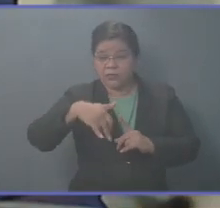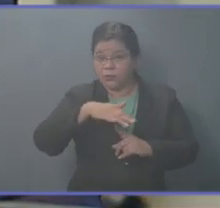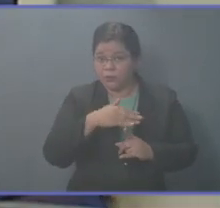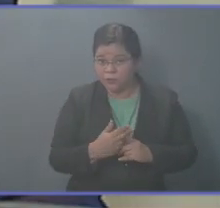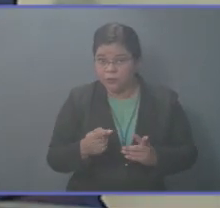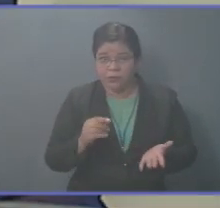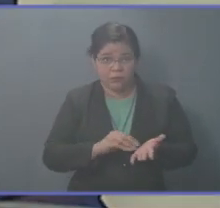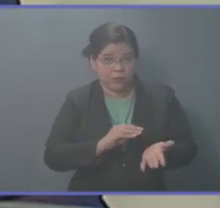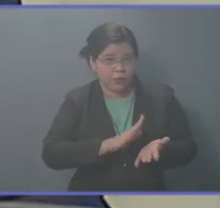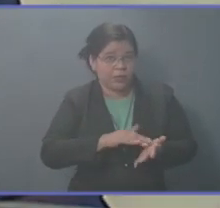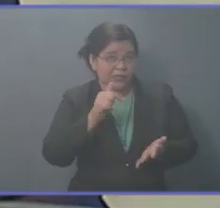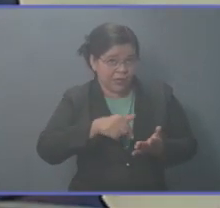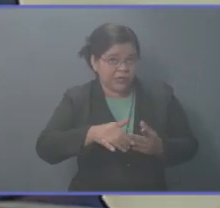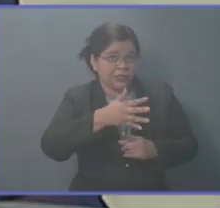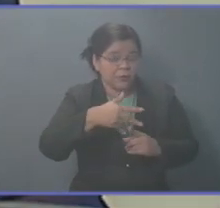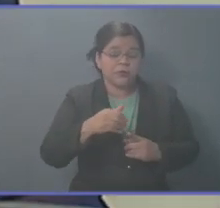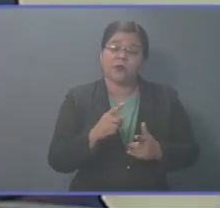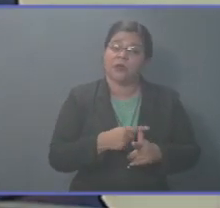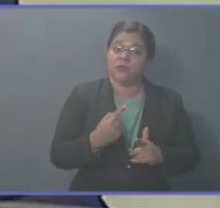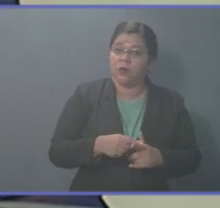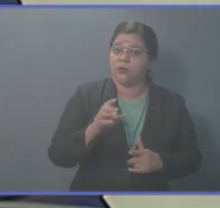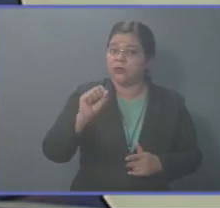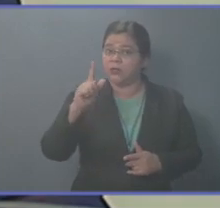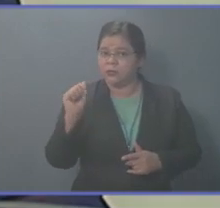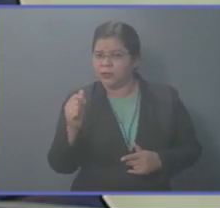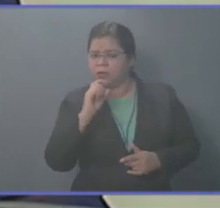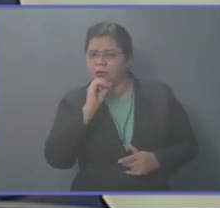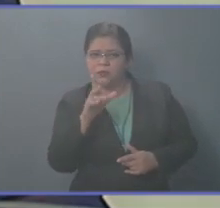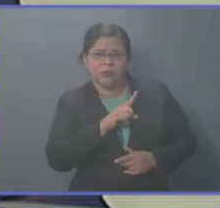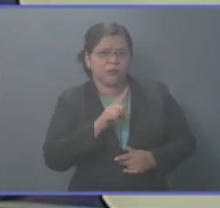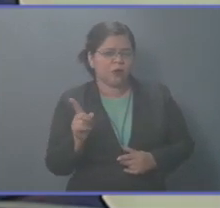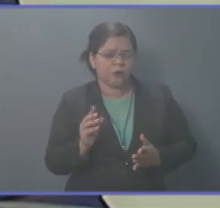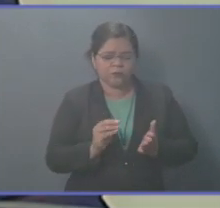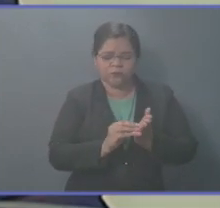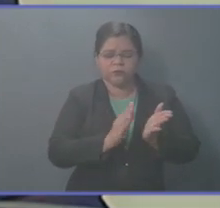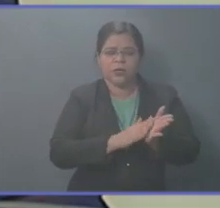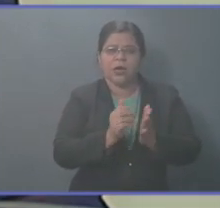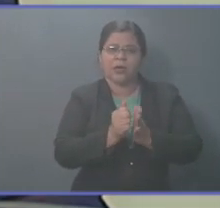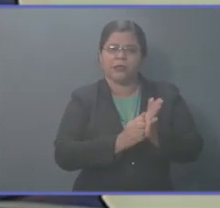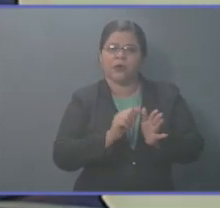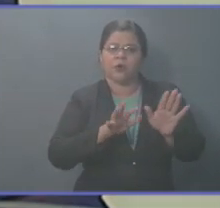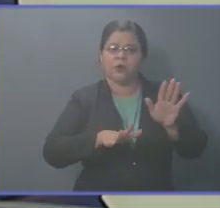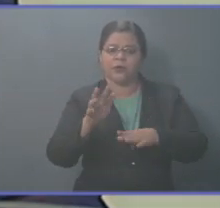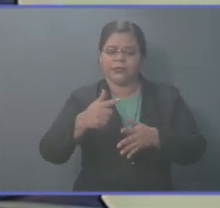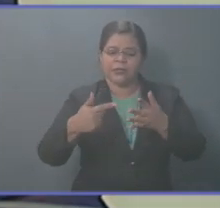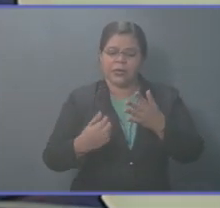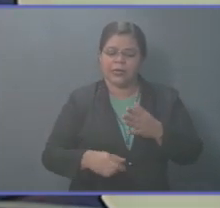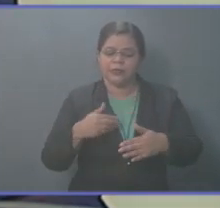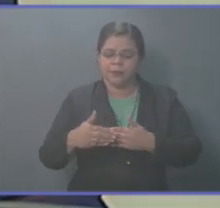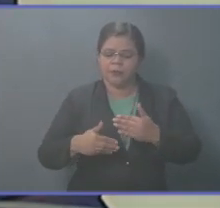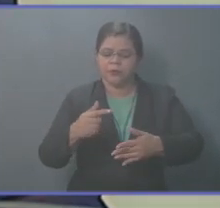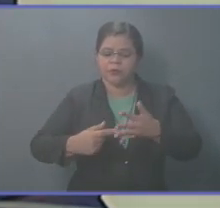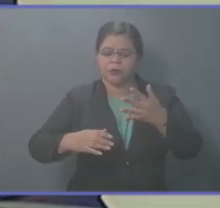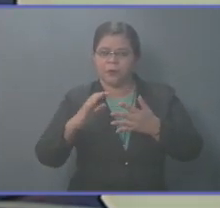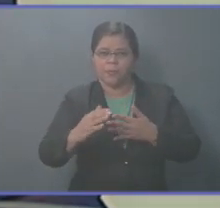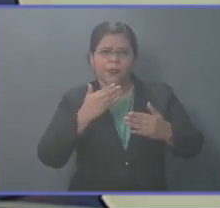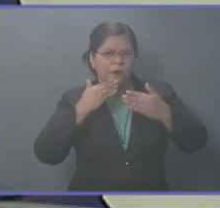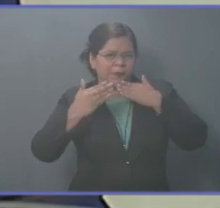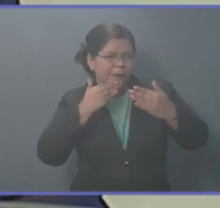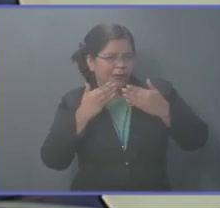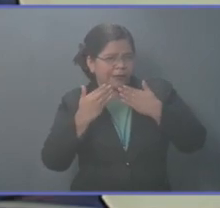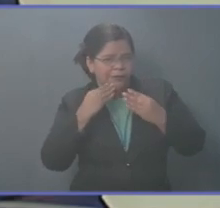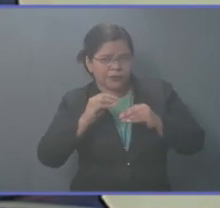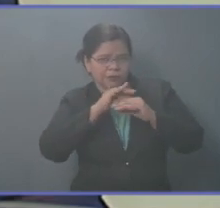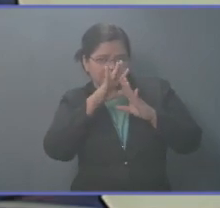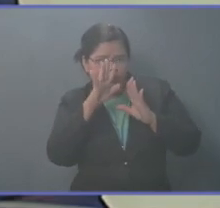empírica concreta de este caso, la sala exceptuará la regla contenida en el artículo 15 de la Ley de Procedimientos Constitucionales mediante una interpretación excesiva